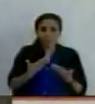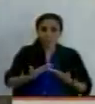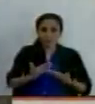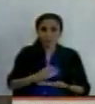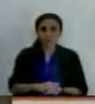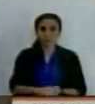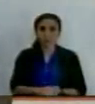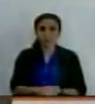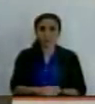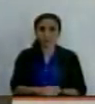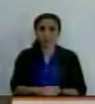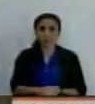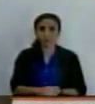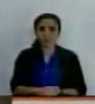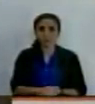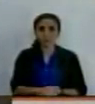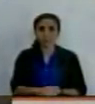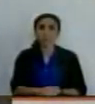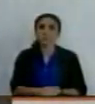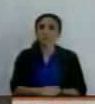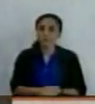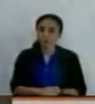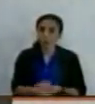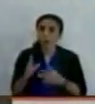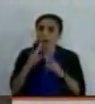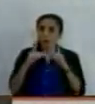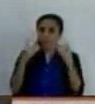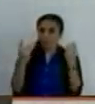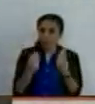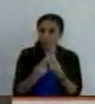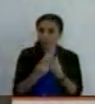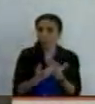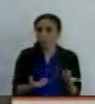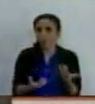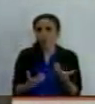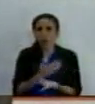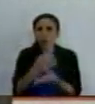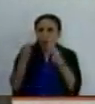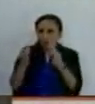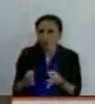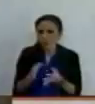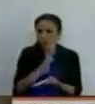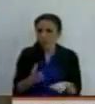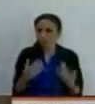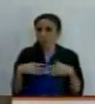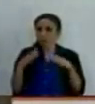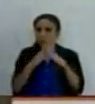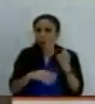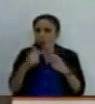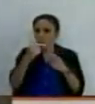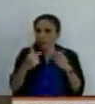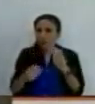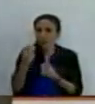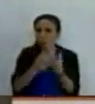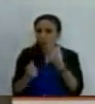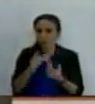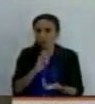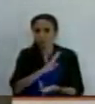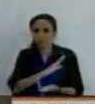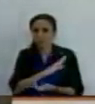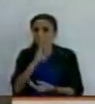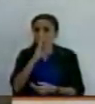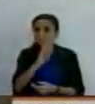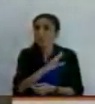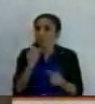fuente, que aun cuando el Departamento del Tesoro no oficialice la incautación de bienes a su padre, por las sanciones los bancos sí